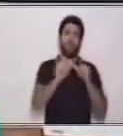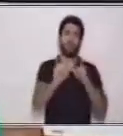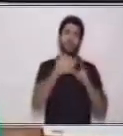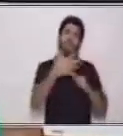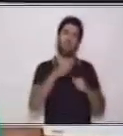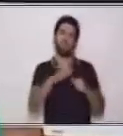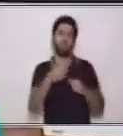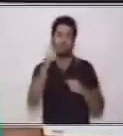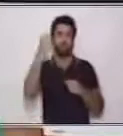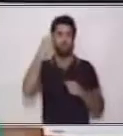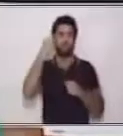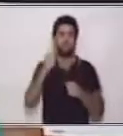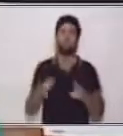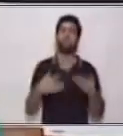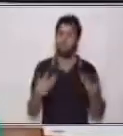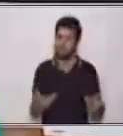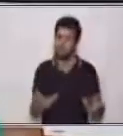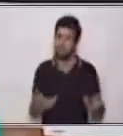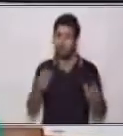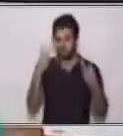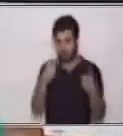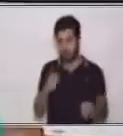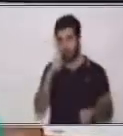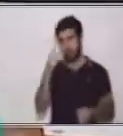lejos? Escuchemos.